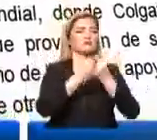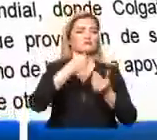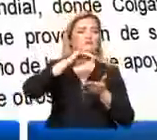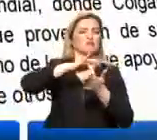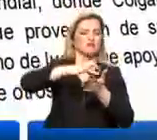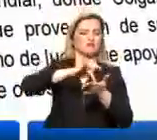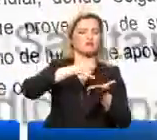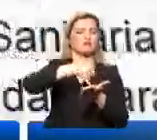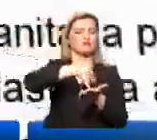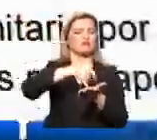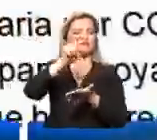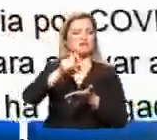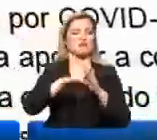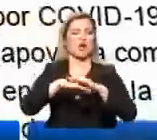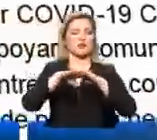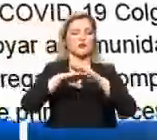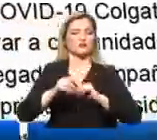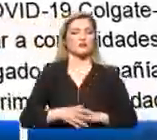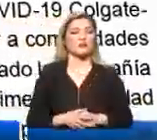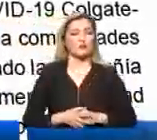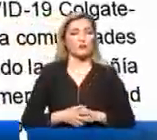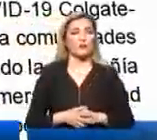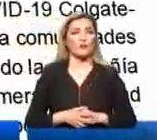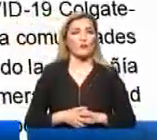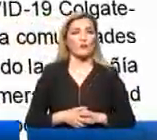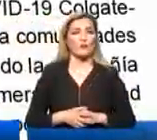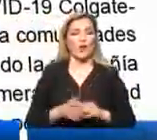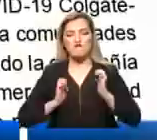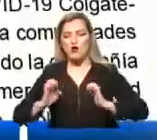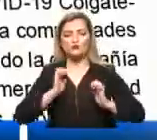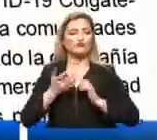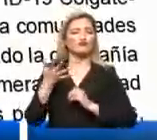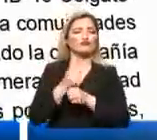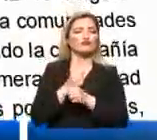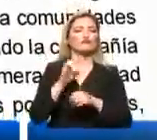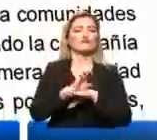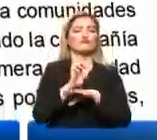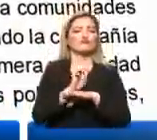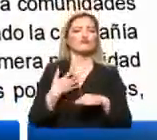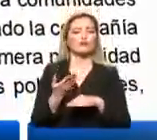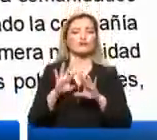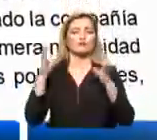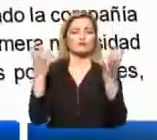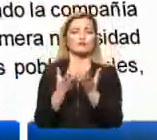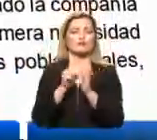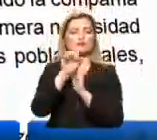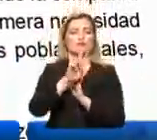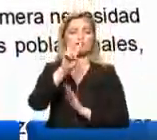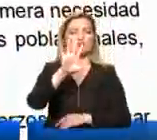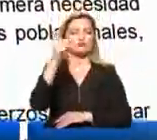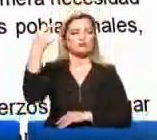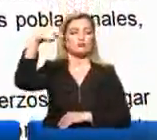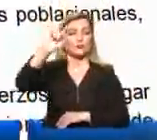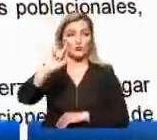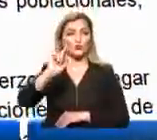seriamente afectados en sus necesidades básicas. Adicional a estos esfuerzos realizados en Ecuador, a escala global se donarán